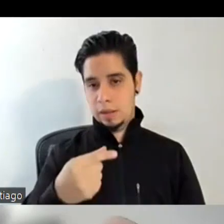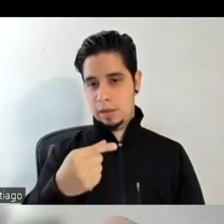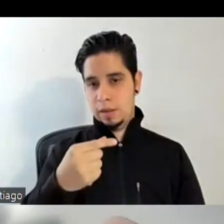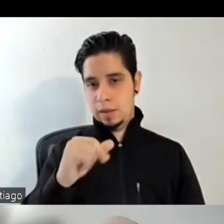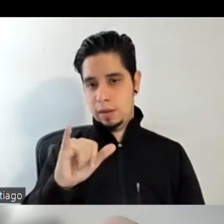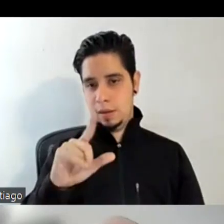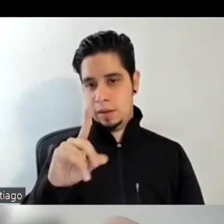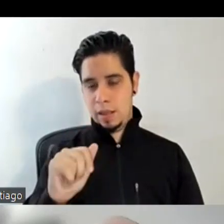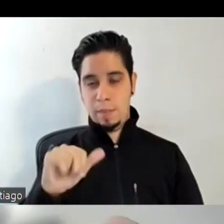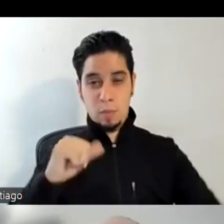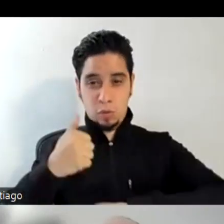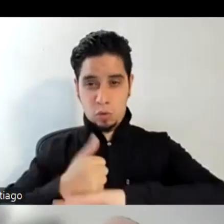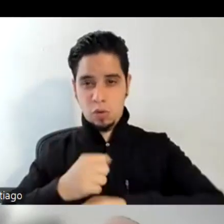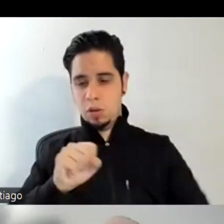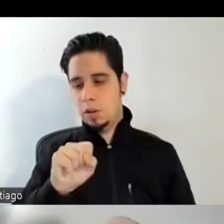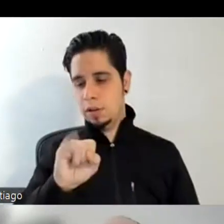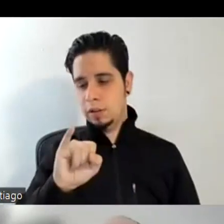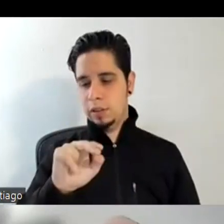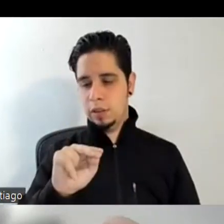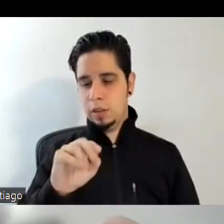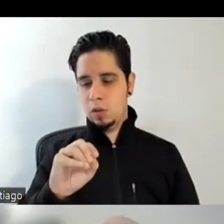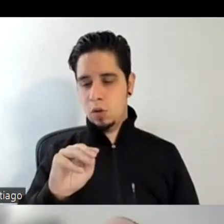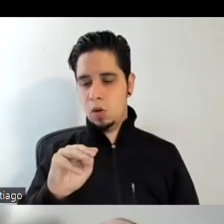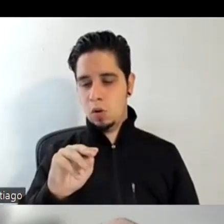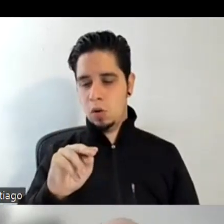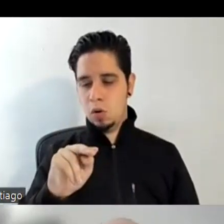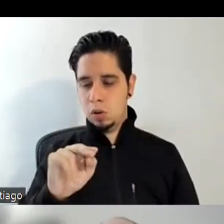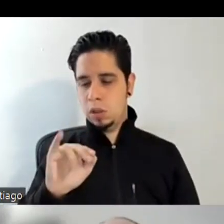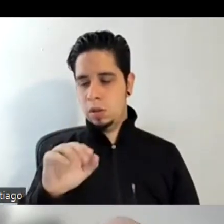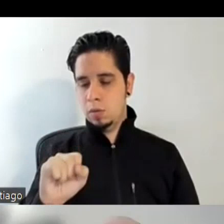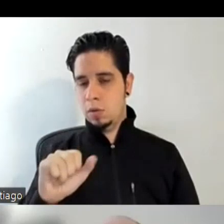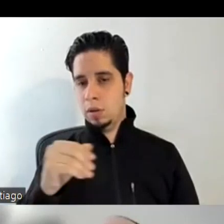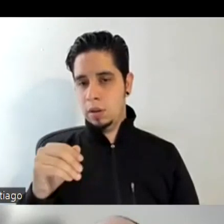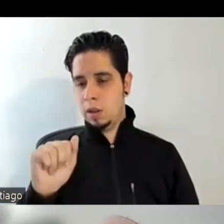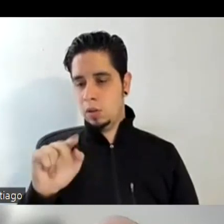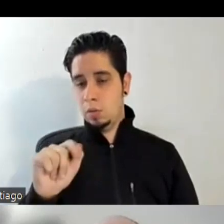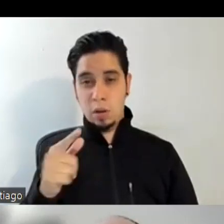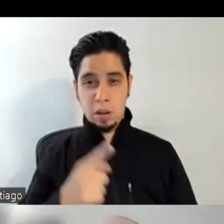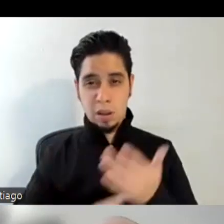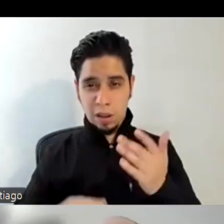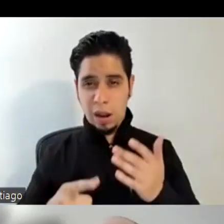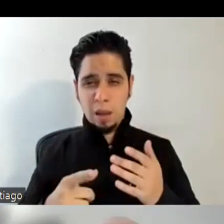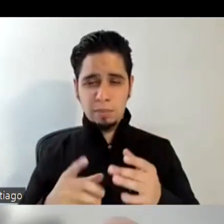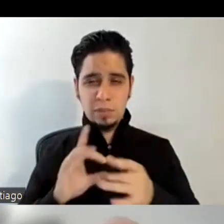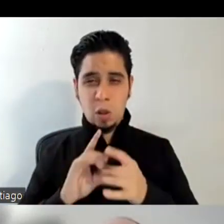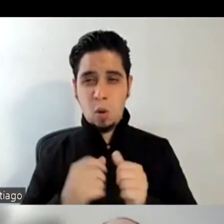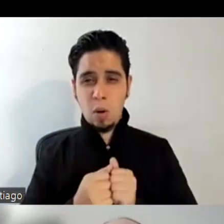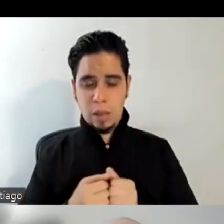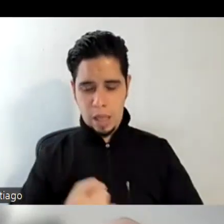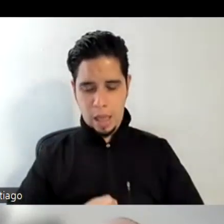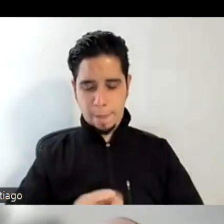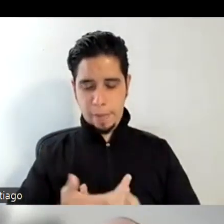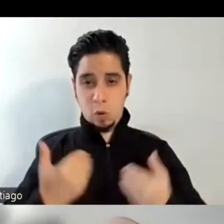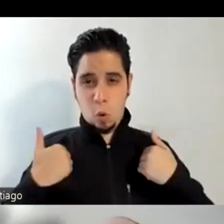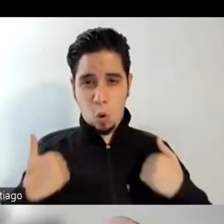llamaba Sinónimos y Antónimos y era una pieza de expresión corporal. Oh. O sea, que tuvimos una experiencia increíble. O sea, a los 15 años, pues ya